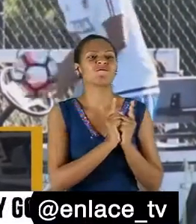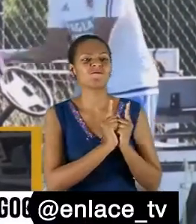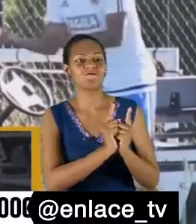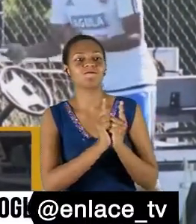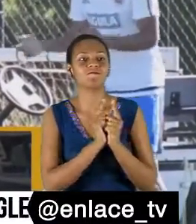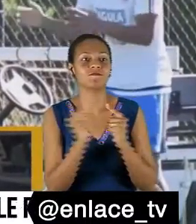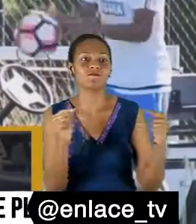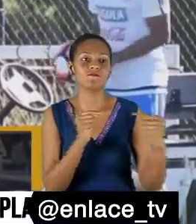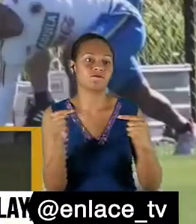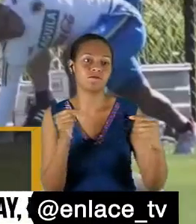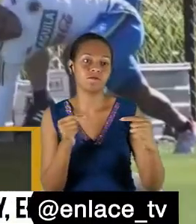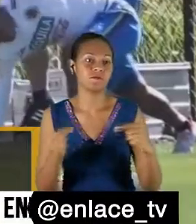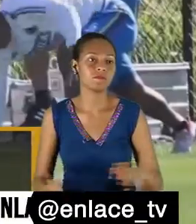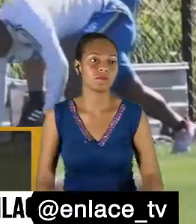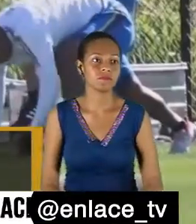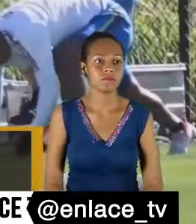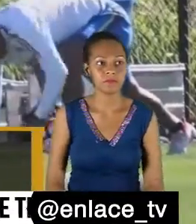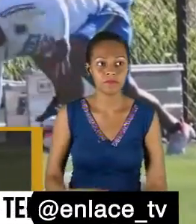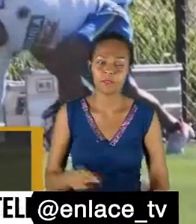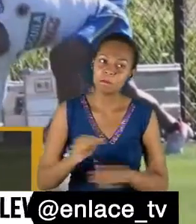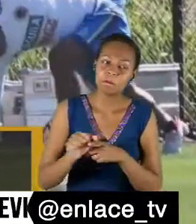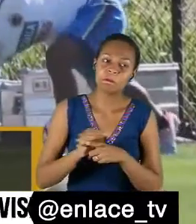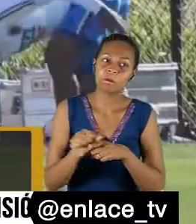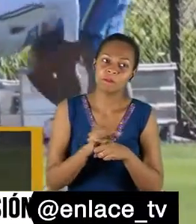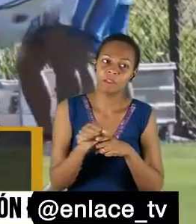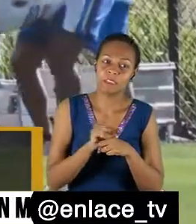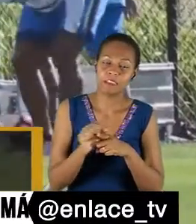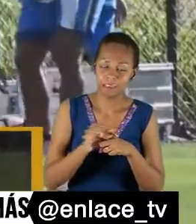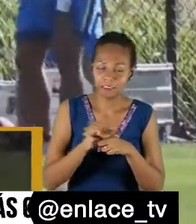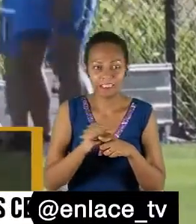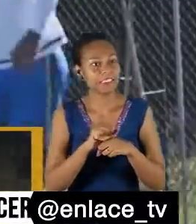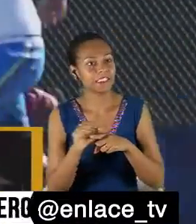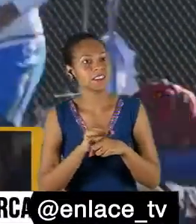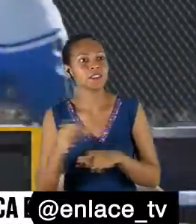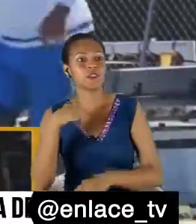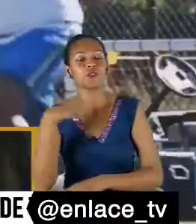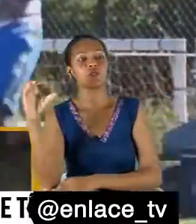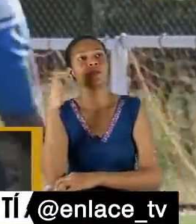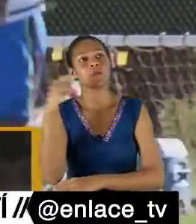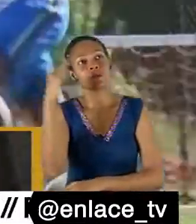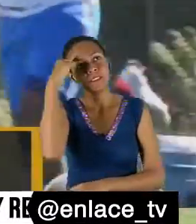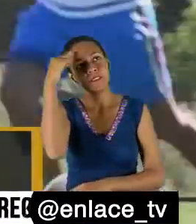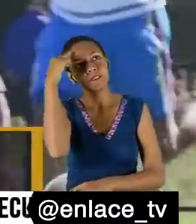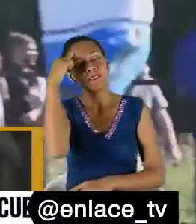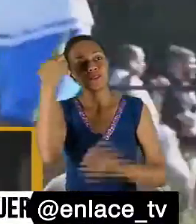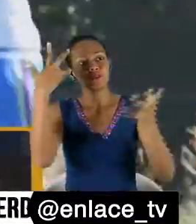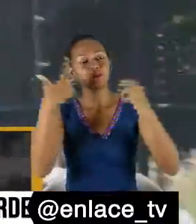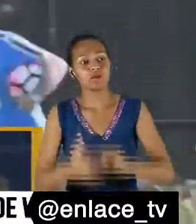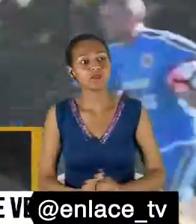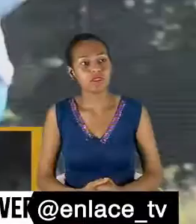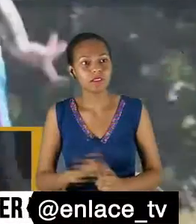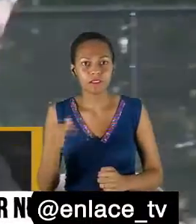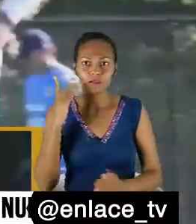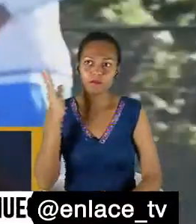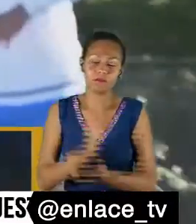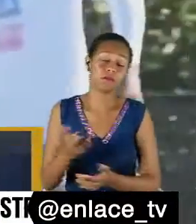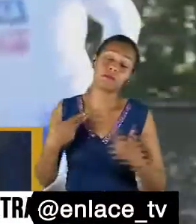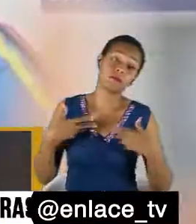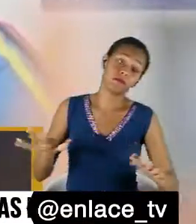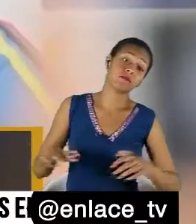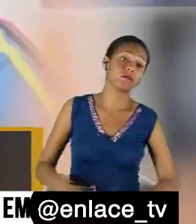ritmo que traen los jugadores se siente en la parte física. Colombia no quiere pensar en esto. Creo que es un aspecto fundamental el tema del